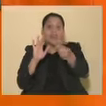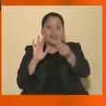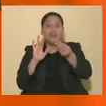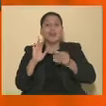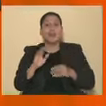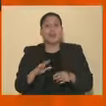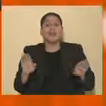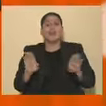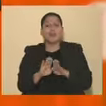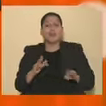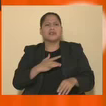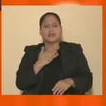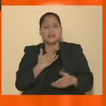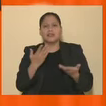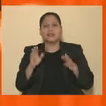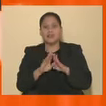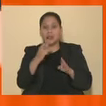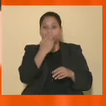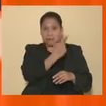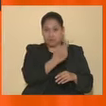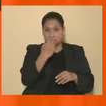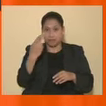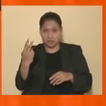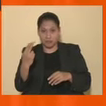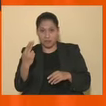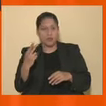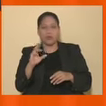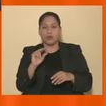Pau, ¿cómo te parece que los demos? Pases. ¿25 y 25?